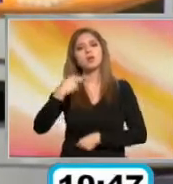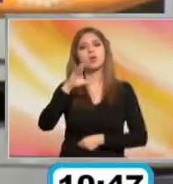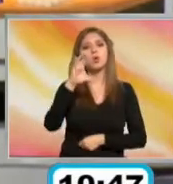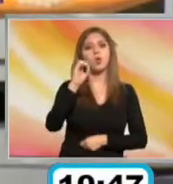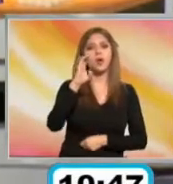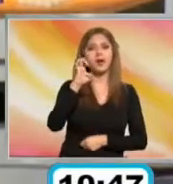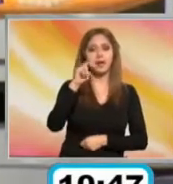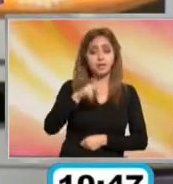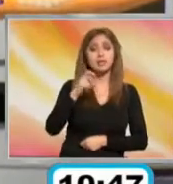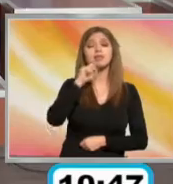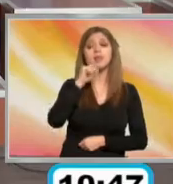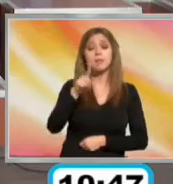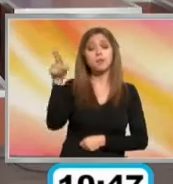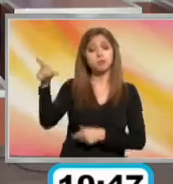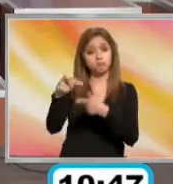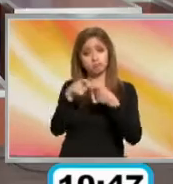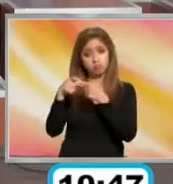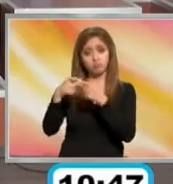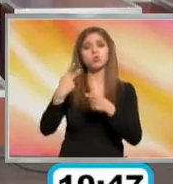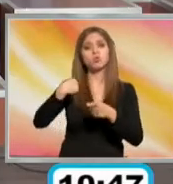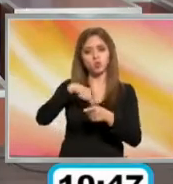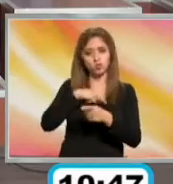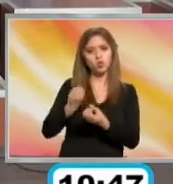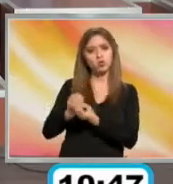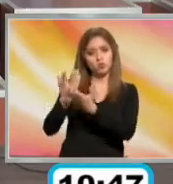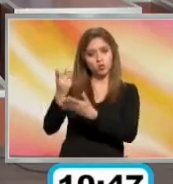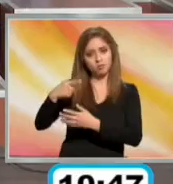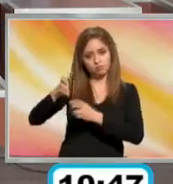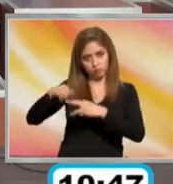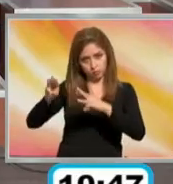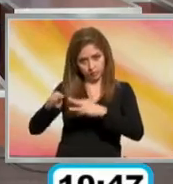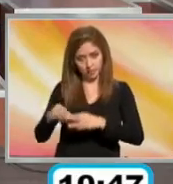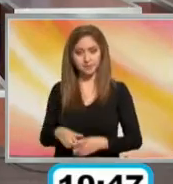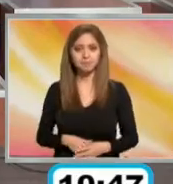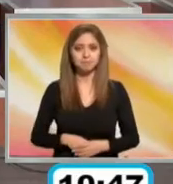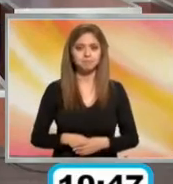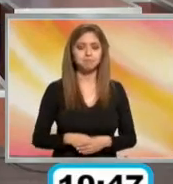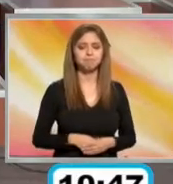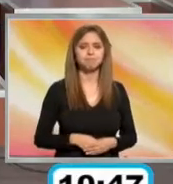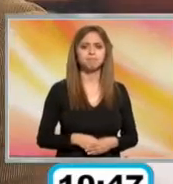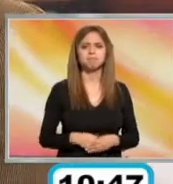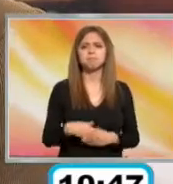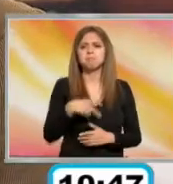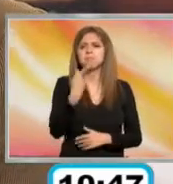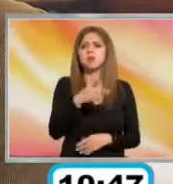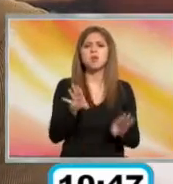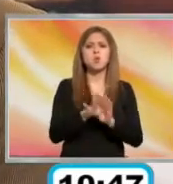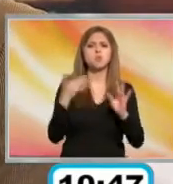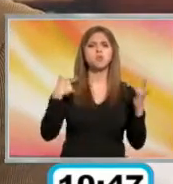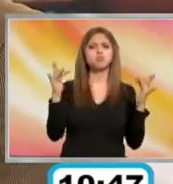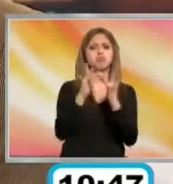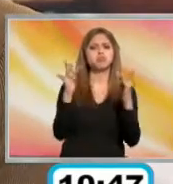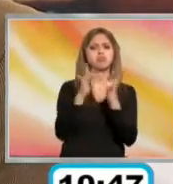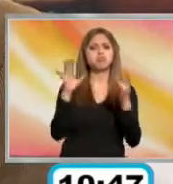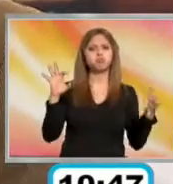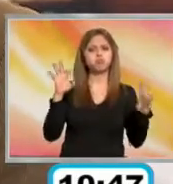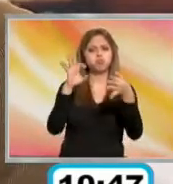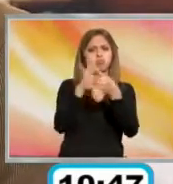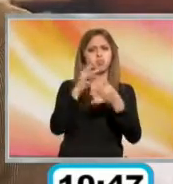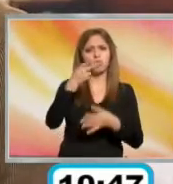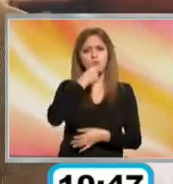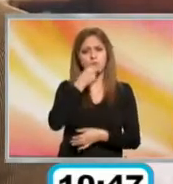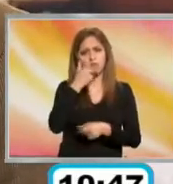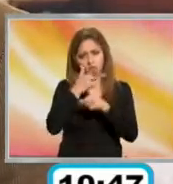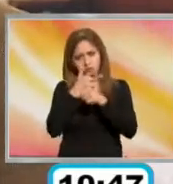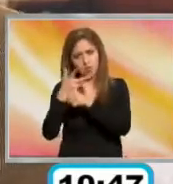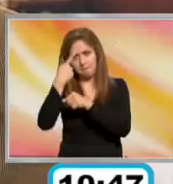en el disco Saudades. ¿También va a haber soundtrack? También tenemos un soundtrack en la película. ¿Cómo se da la oportunidad? ¿Cómo es esta conexión con ese